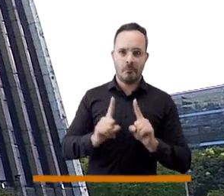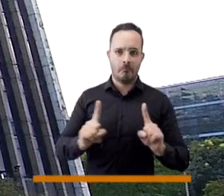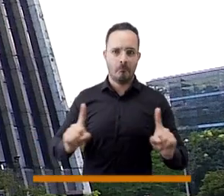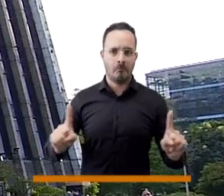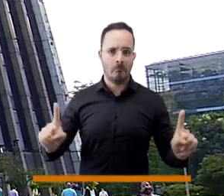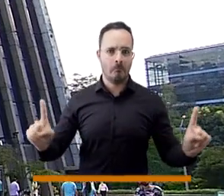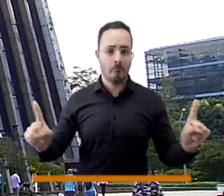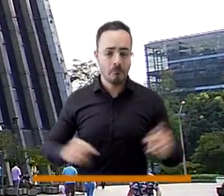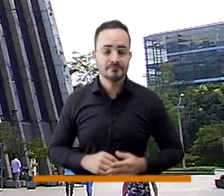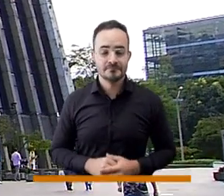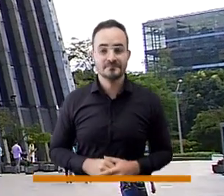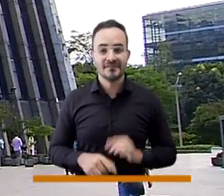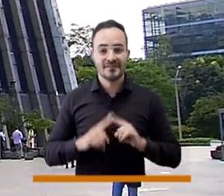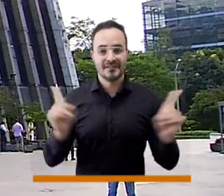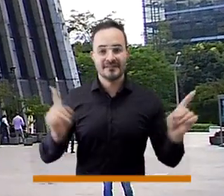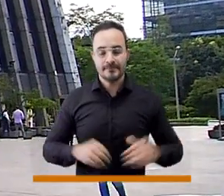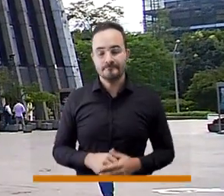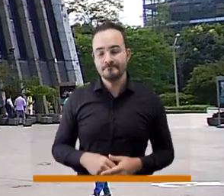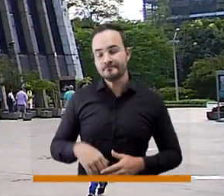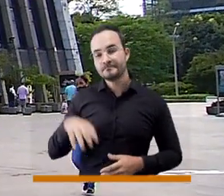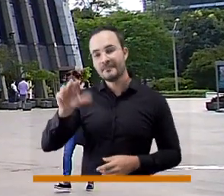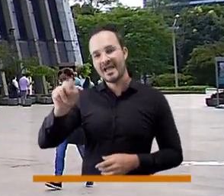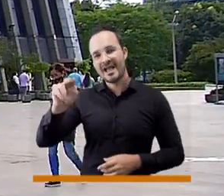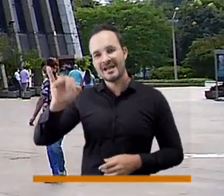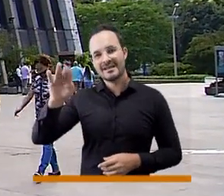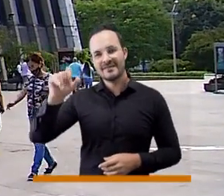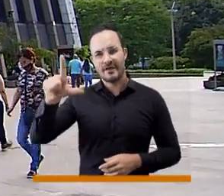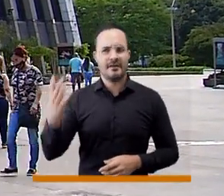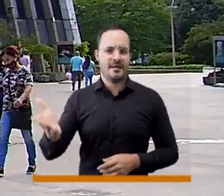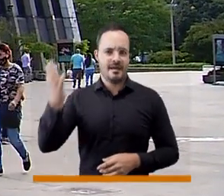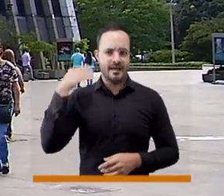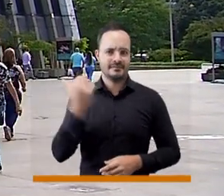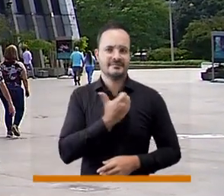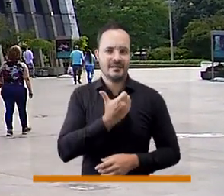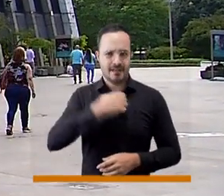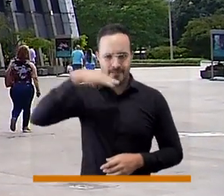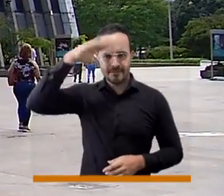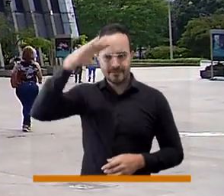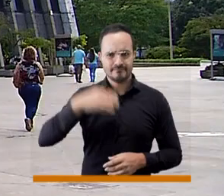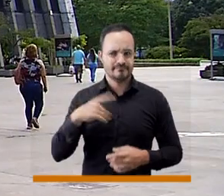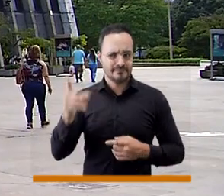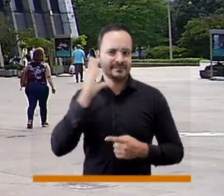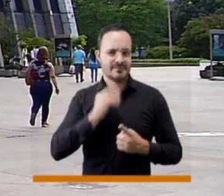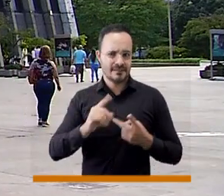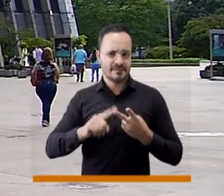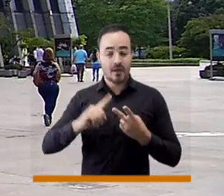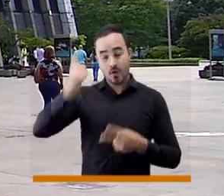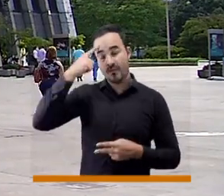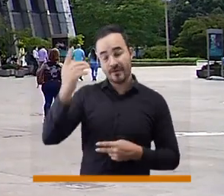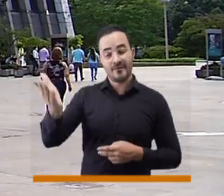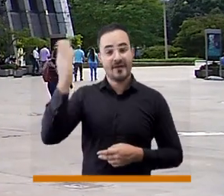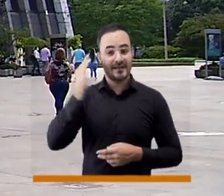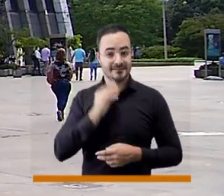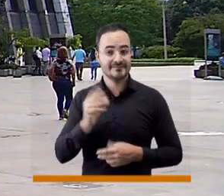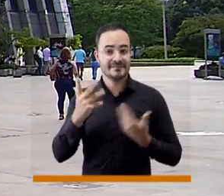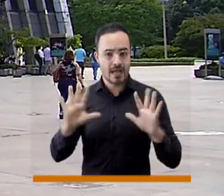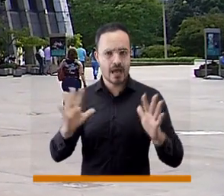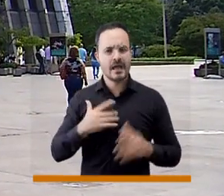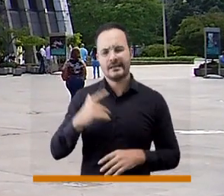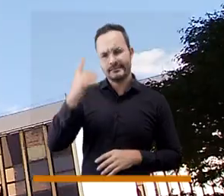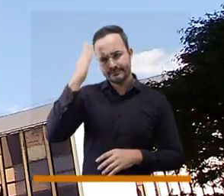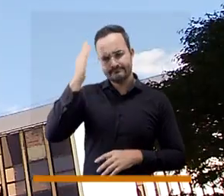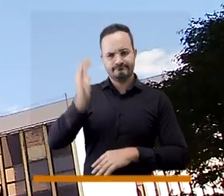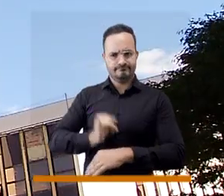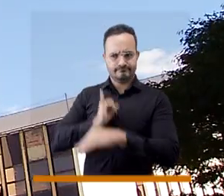Daniel Quintero Sebas. Vimos cómo Aníbal, un hombre que fue alcalde de Medellín, que ya había sido gobernador, respetuoso del